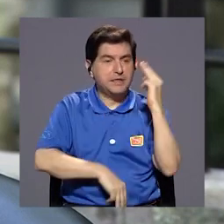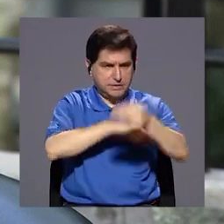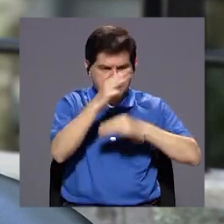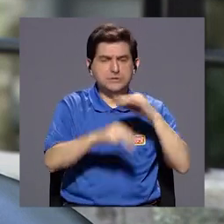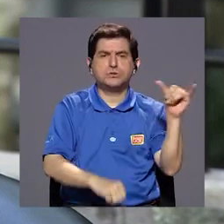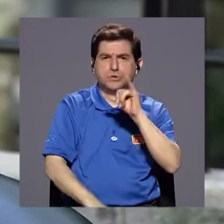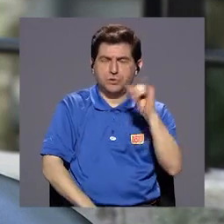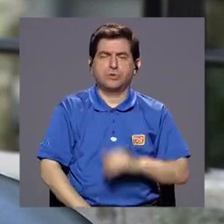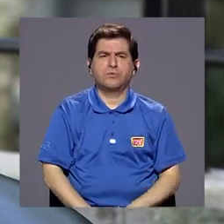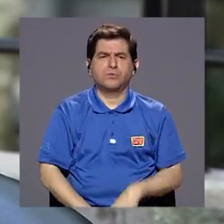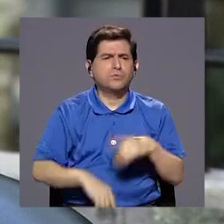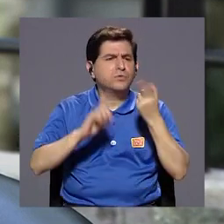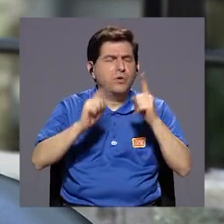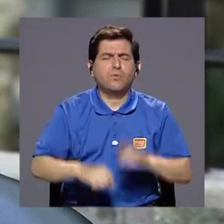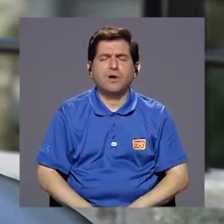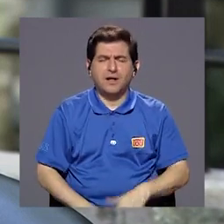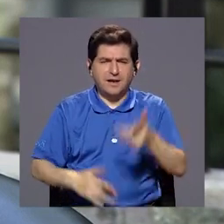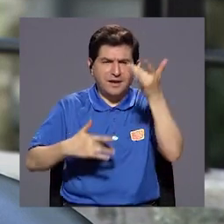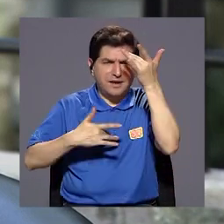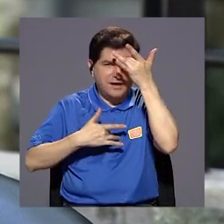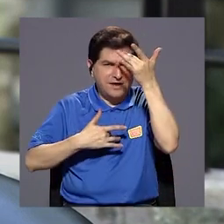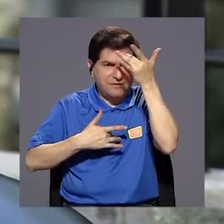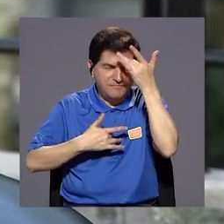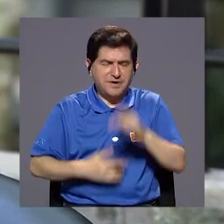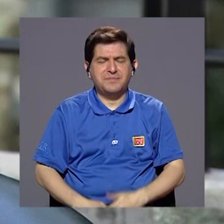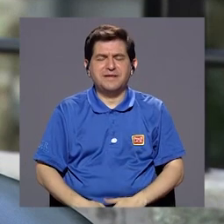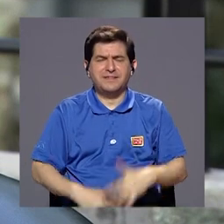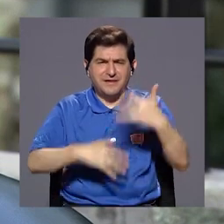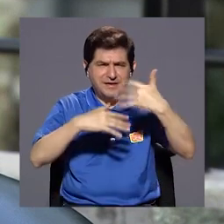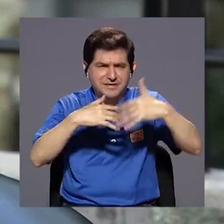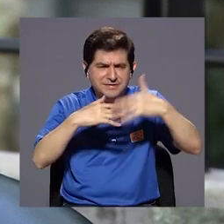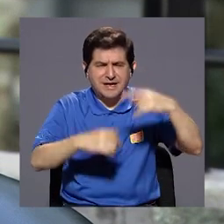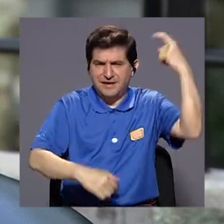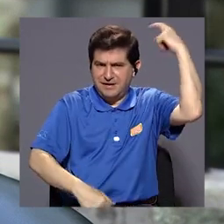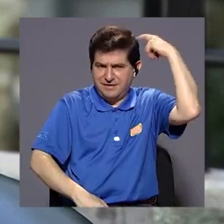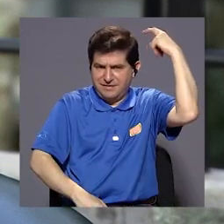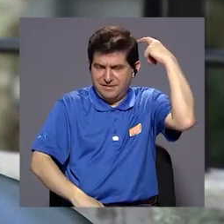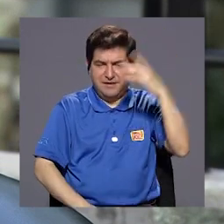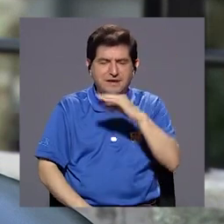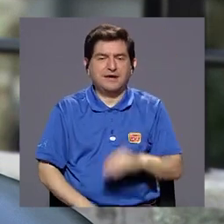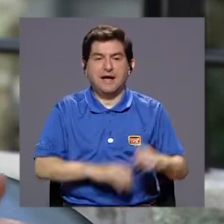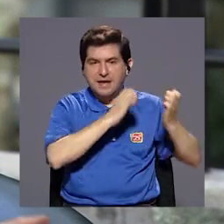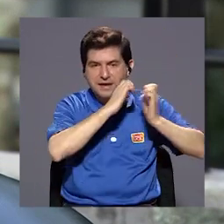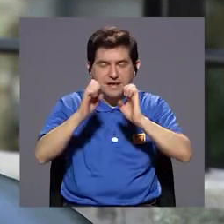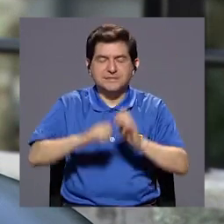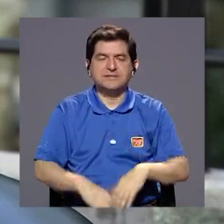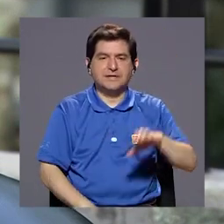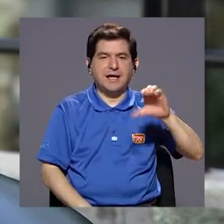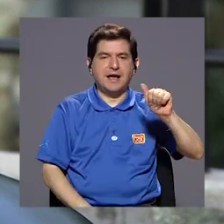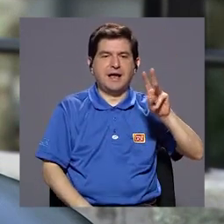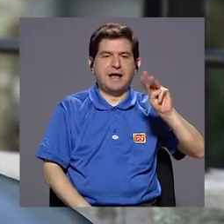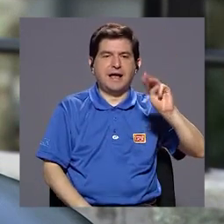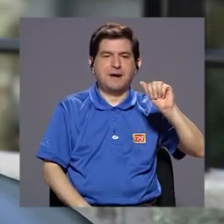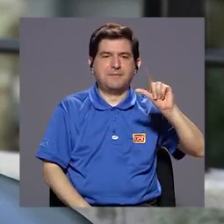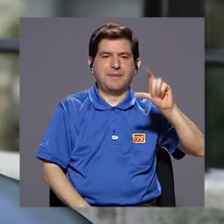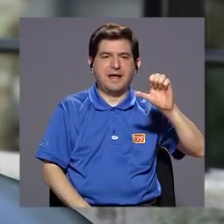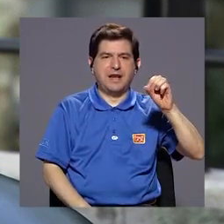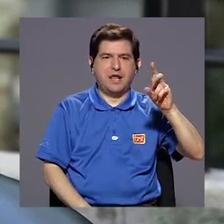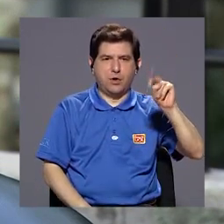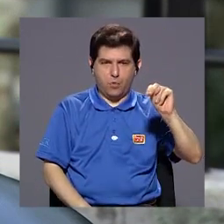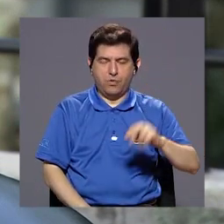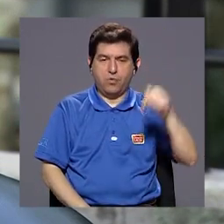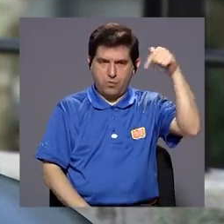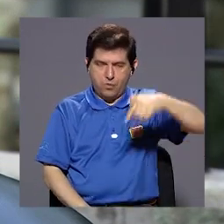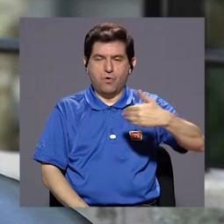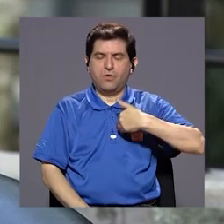y a nivel mundial, que es la enfermedad vascular cerebral y la estrategia camaleón. Para ello,